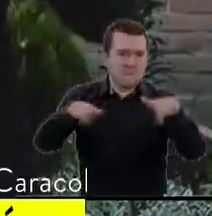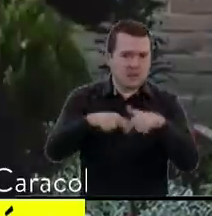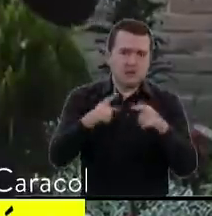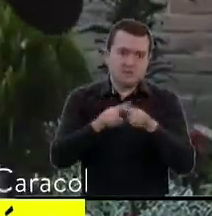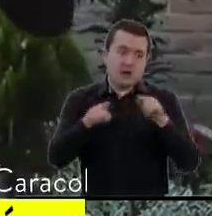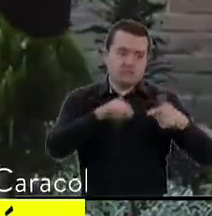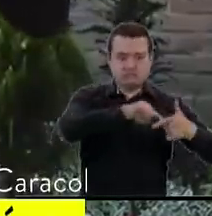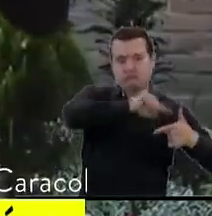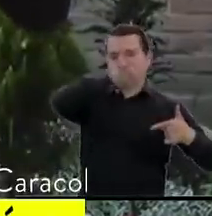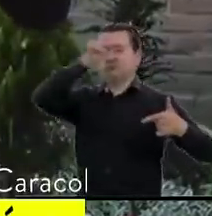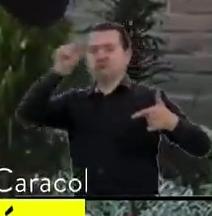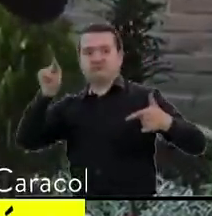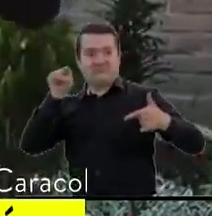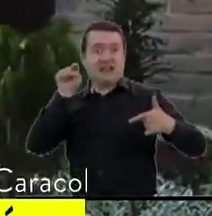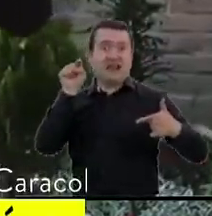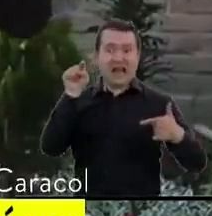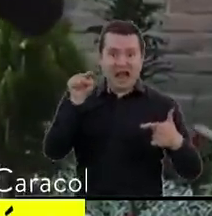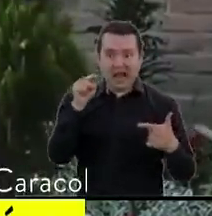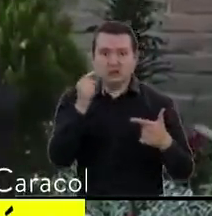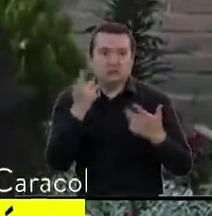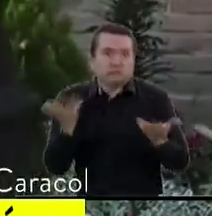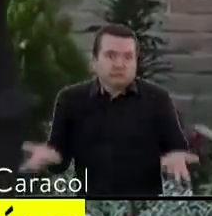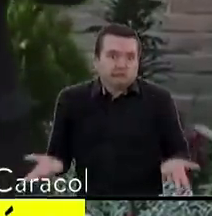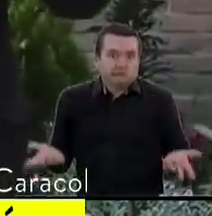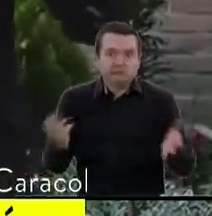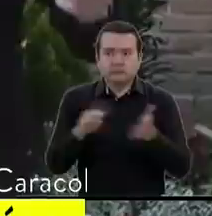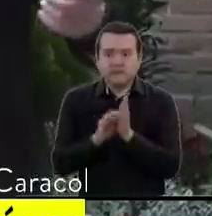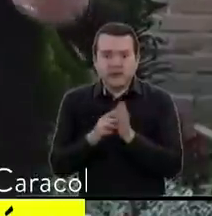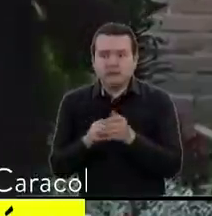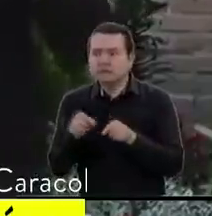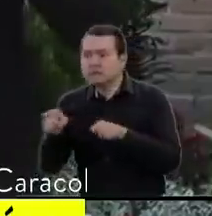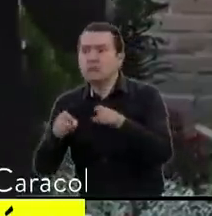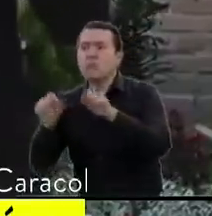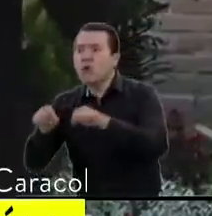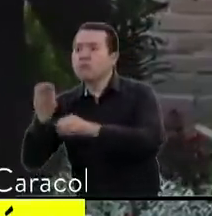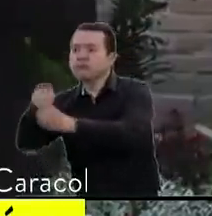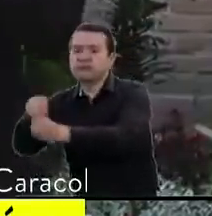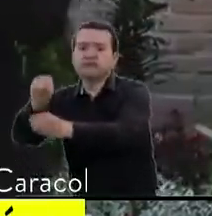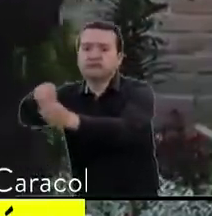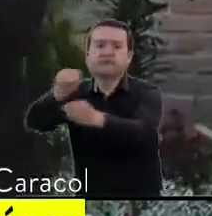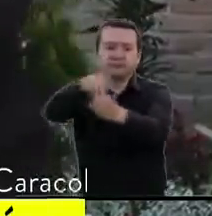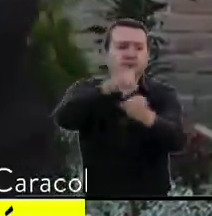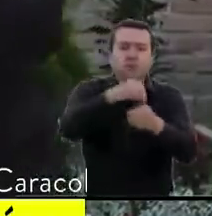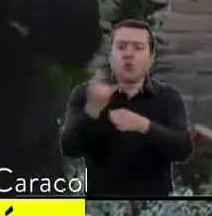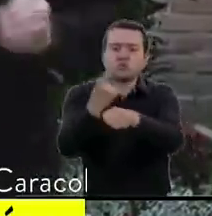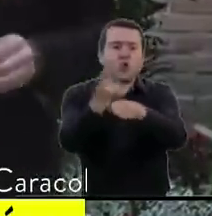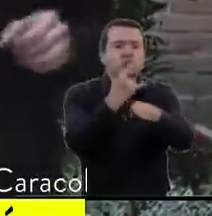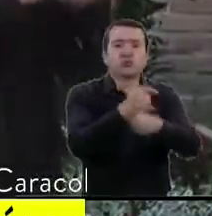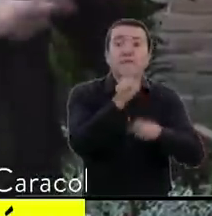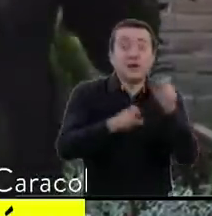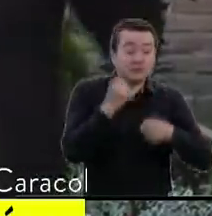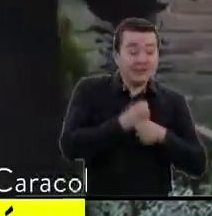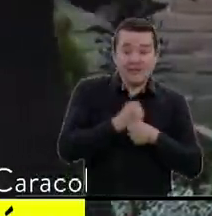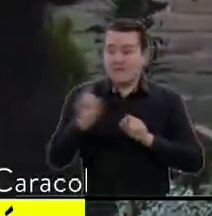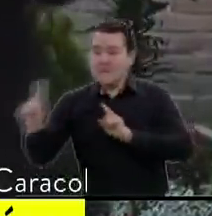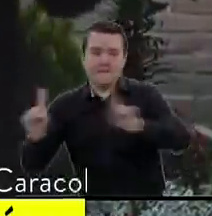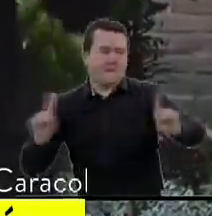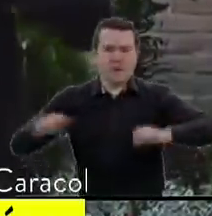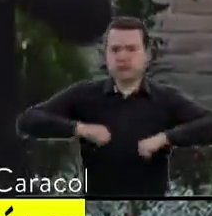pasamos con toda la capacidad siendo usada y todo el personal trabajando